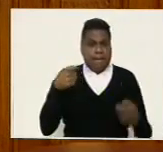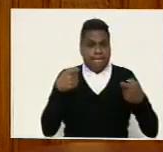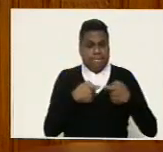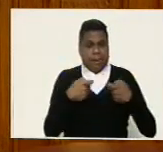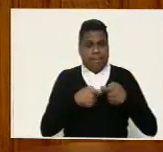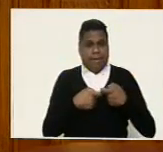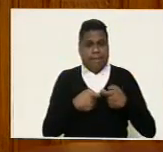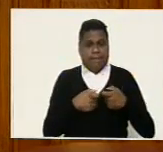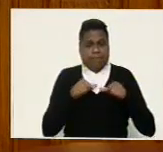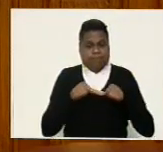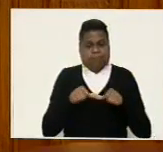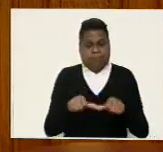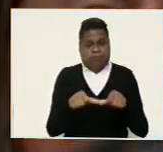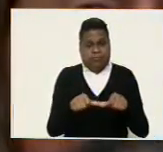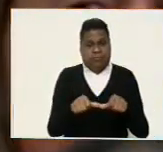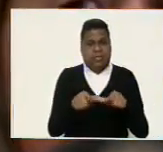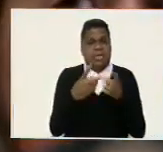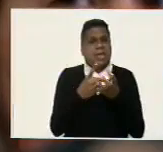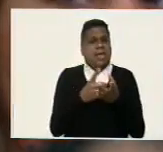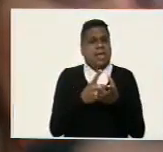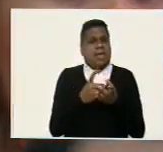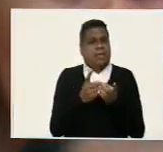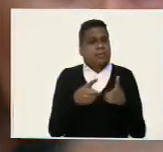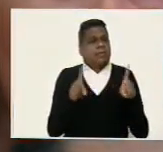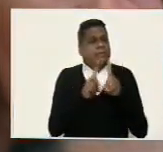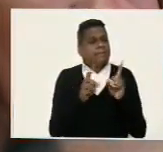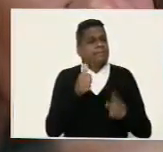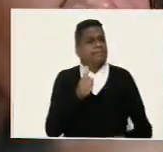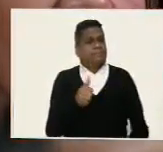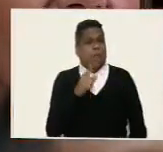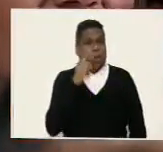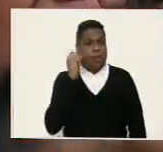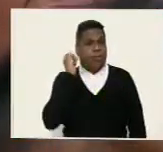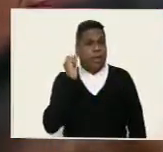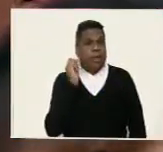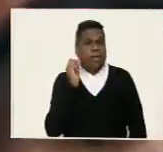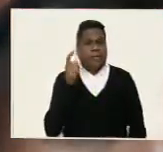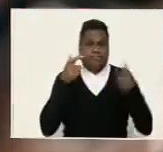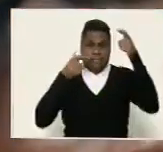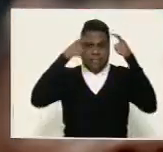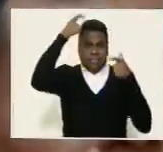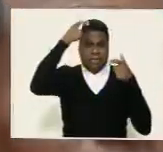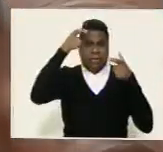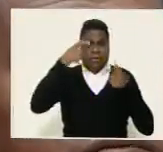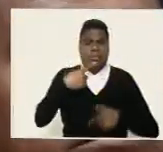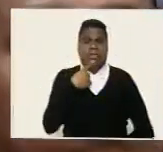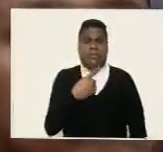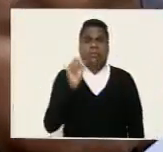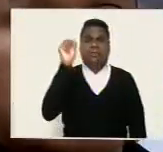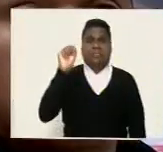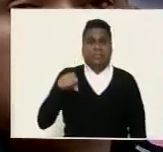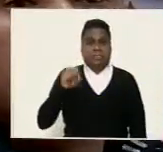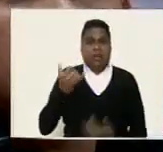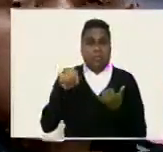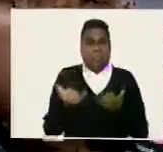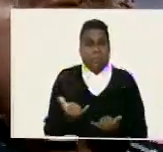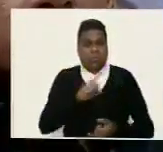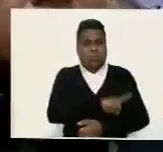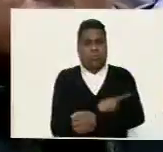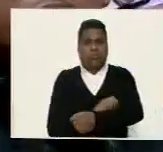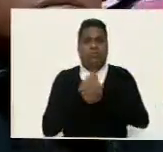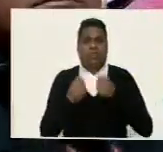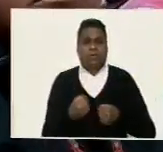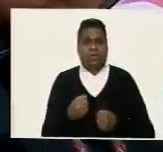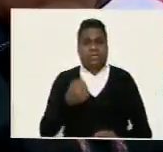calles por mantener su dignidad, los hombres y mujeres de Hugo Chávez, decir hoy con fuerza desde este hemiciclo: